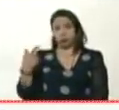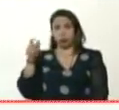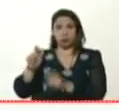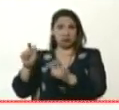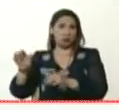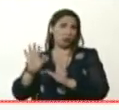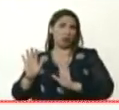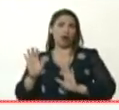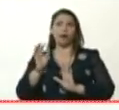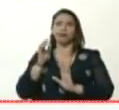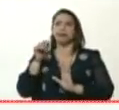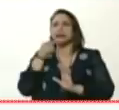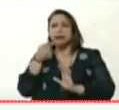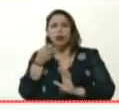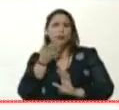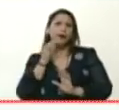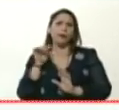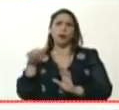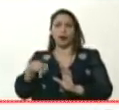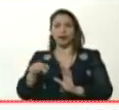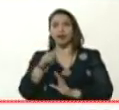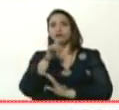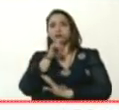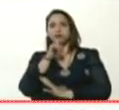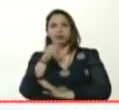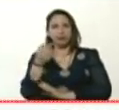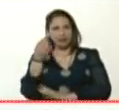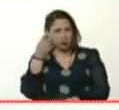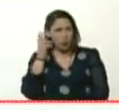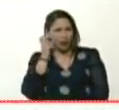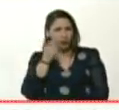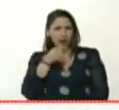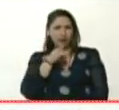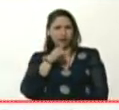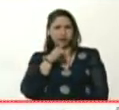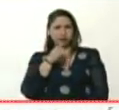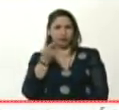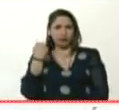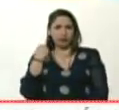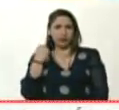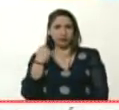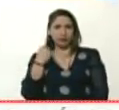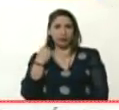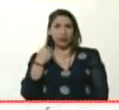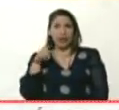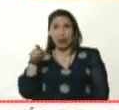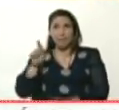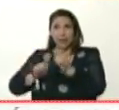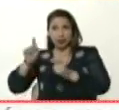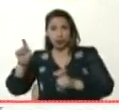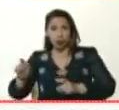que una agencia lo dijo. Esa, ¿tú no viste la rueda de prensa pasada? No, creo que no. Esa agencia es tan descarada.